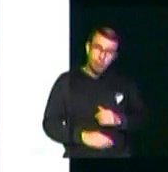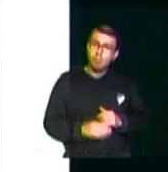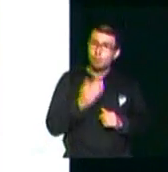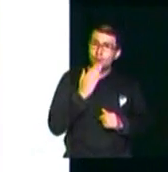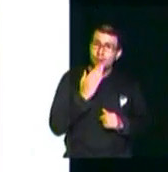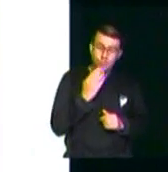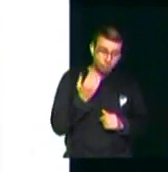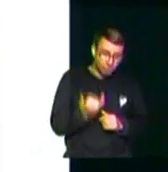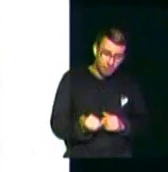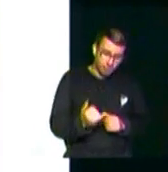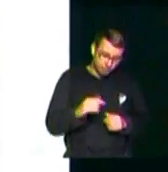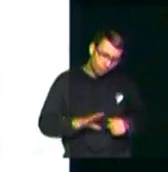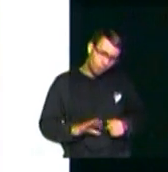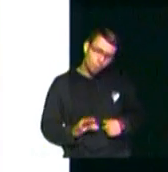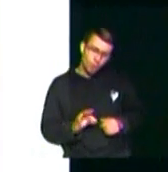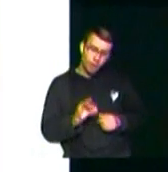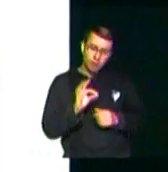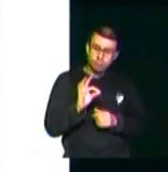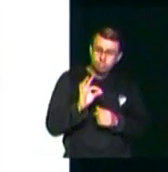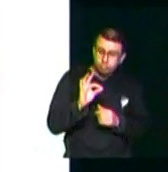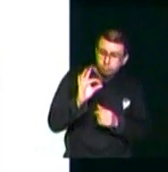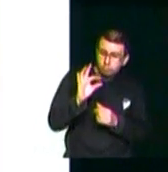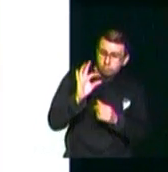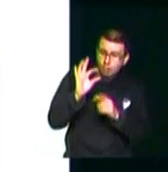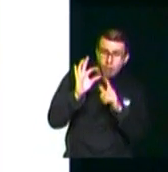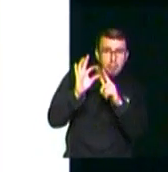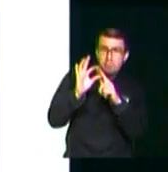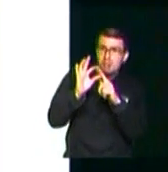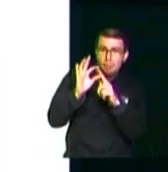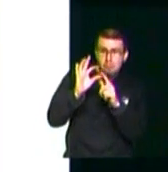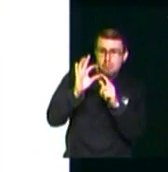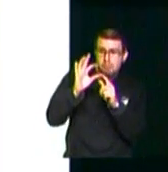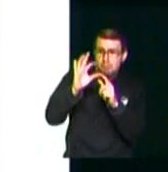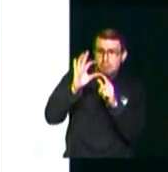abriendo los dedos y no se rompe. Es un típico